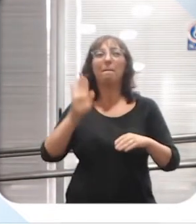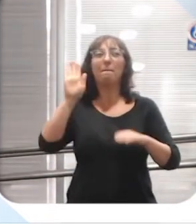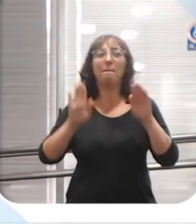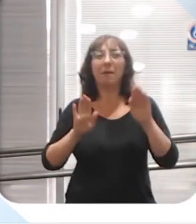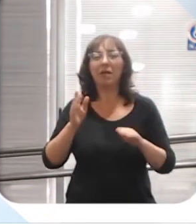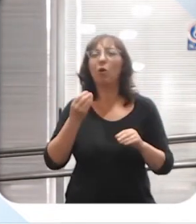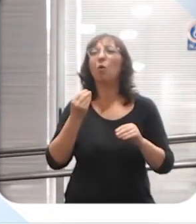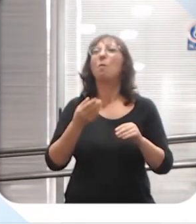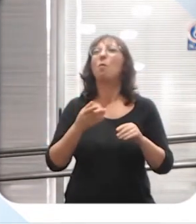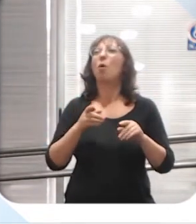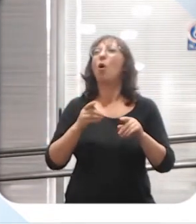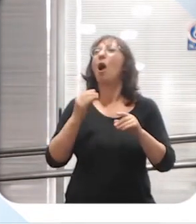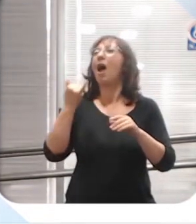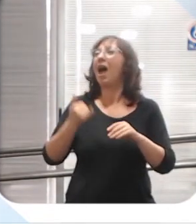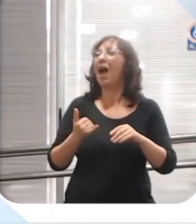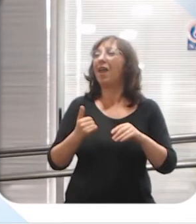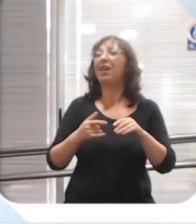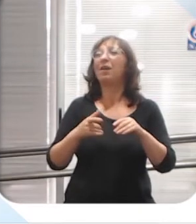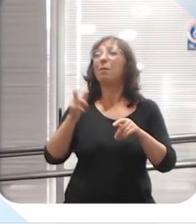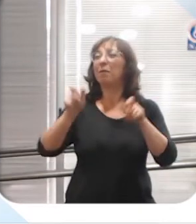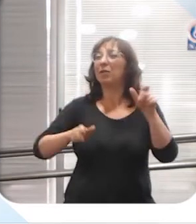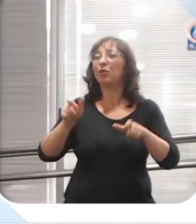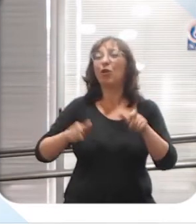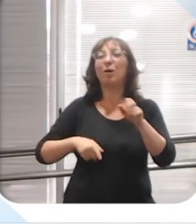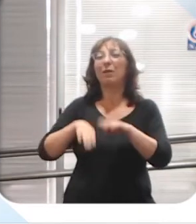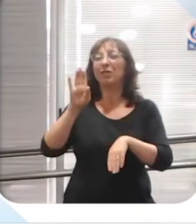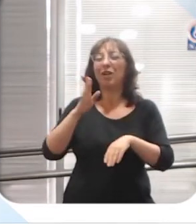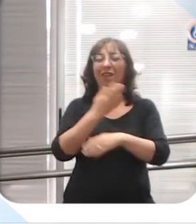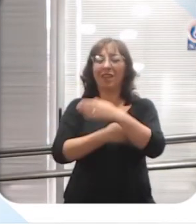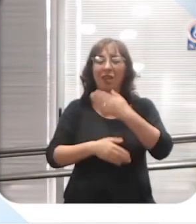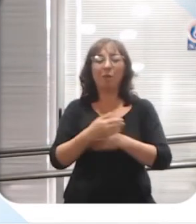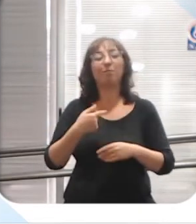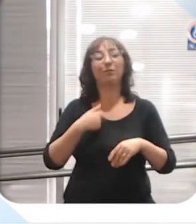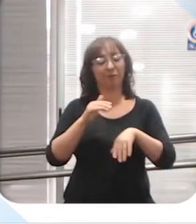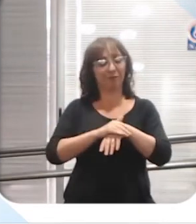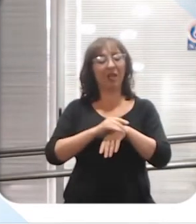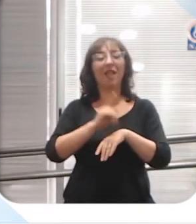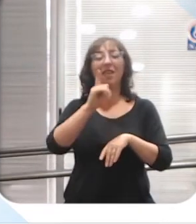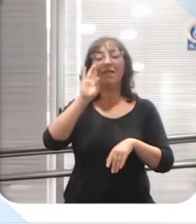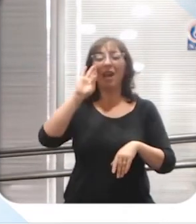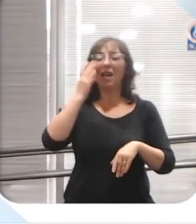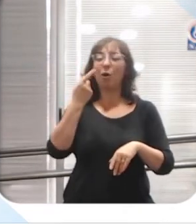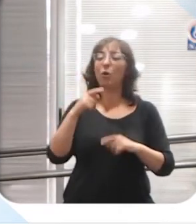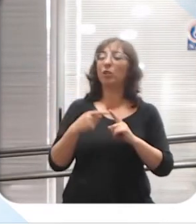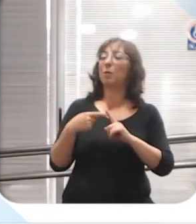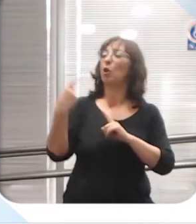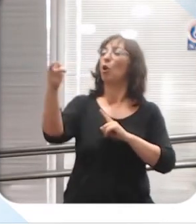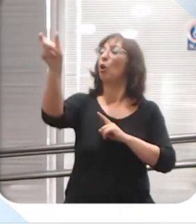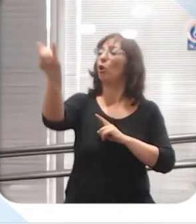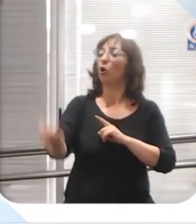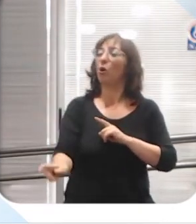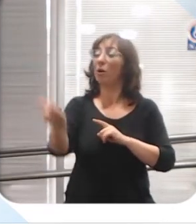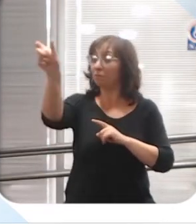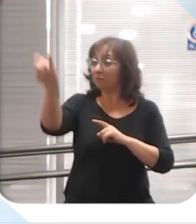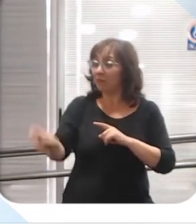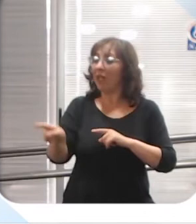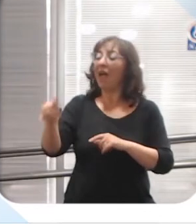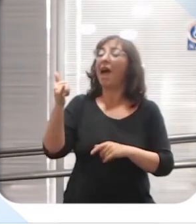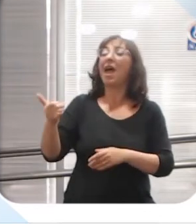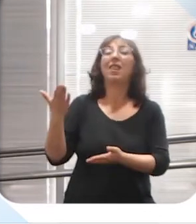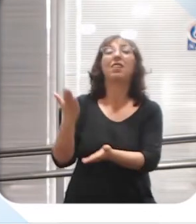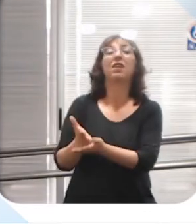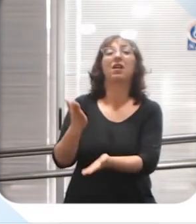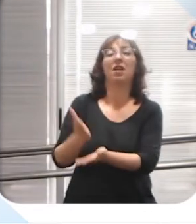pasa en la mayoría de las personas con discapacidad, nuestra responsabilidad primera es el reconocimiento del otro como una persona que tiene